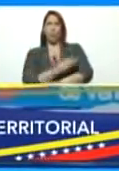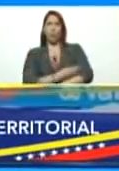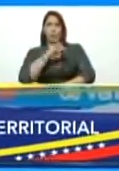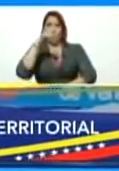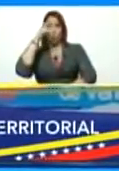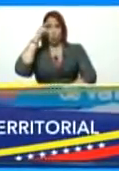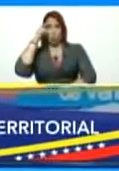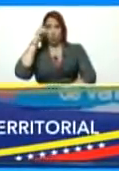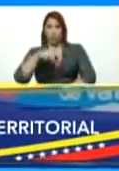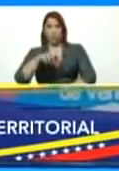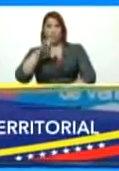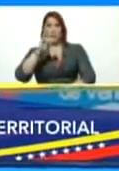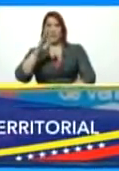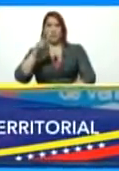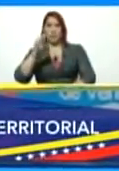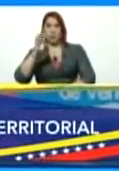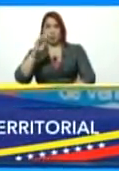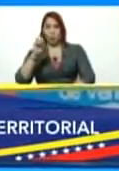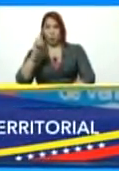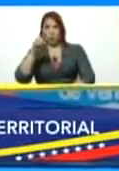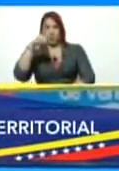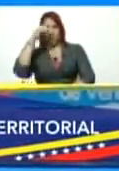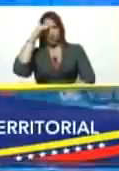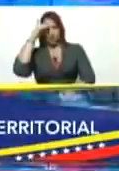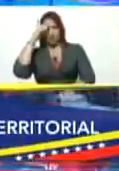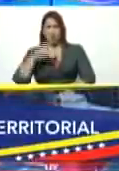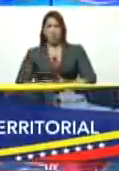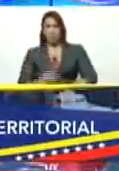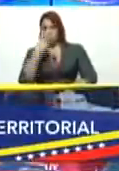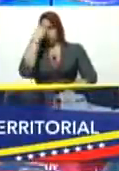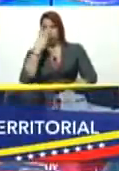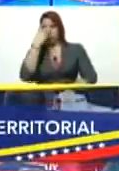rivero del sí pared